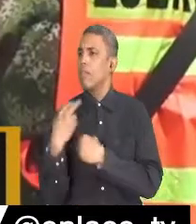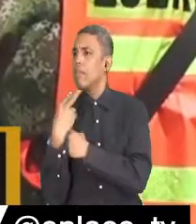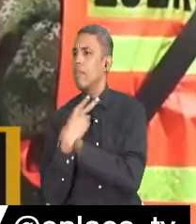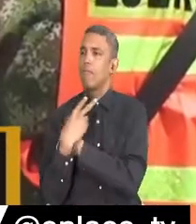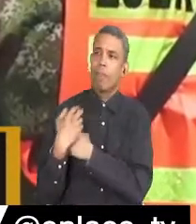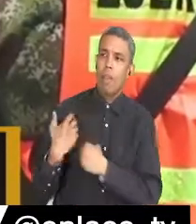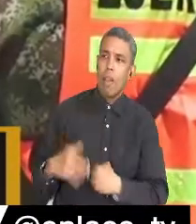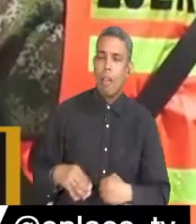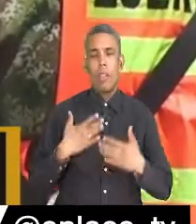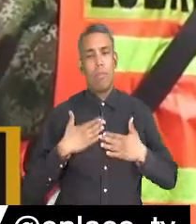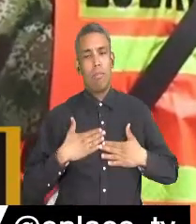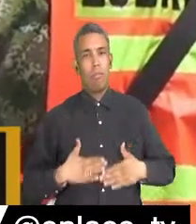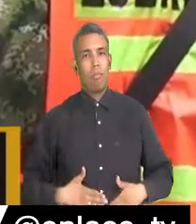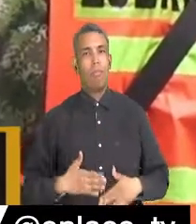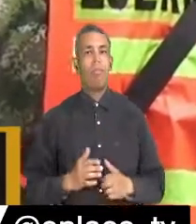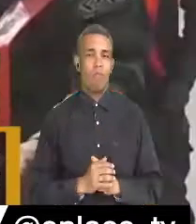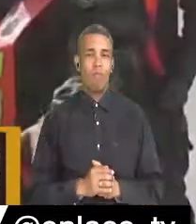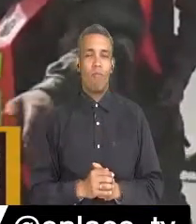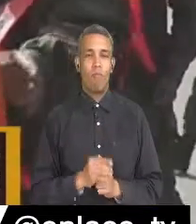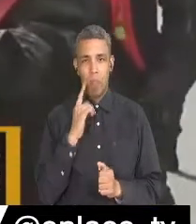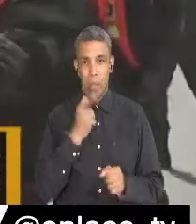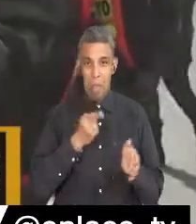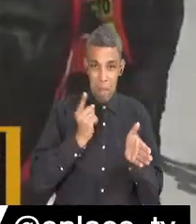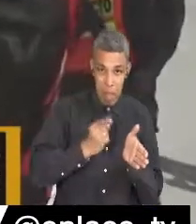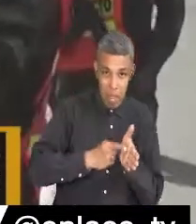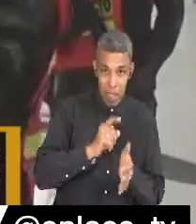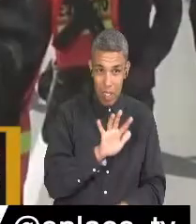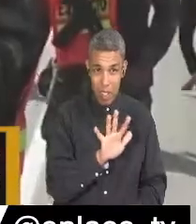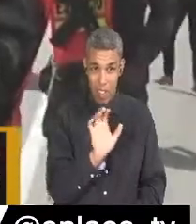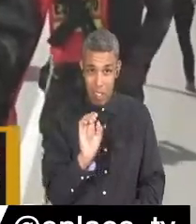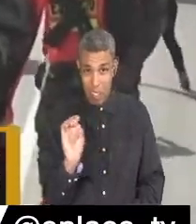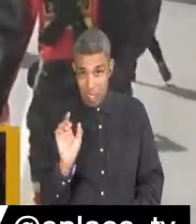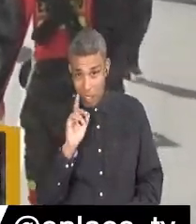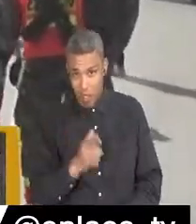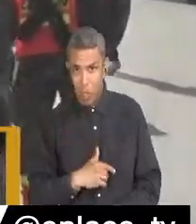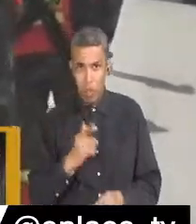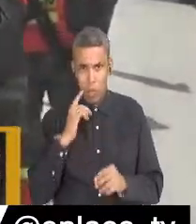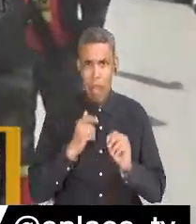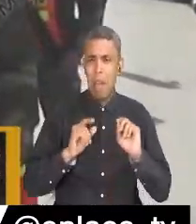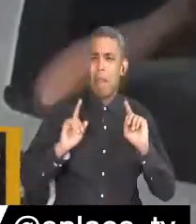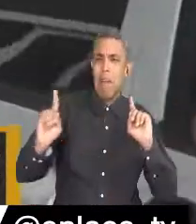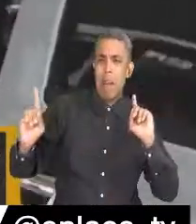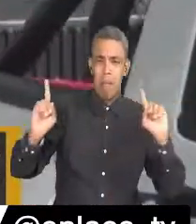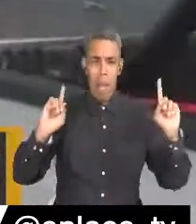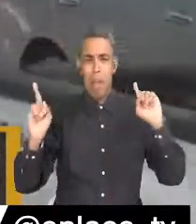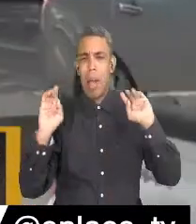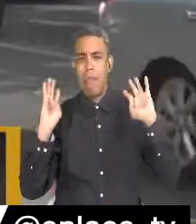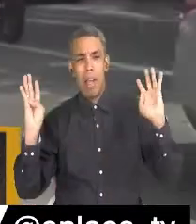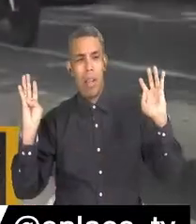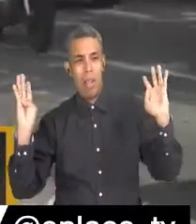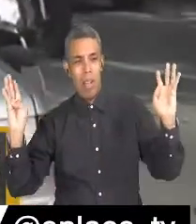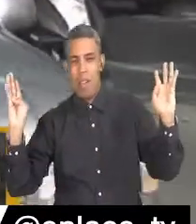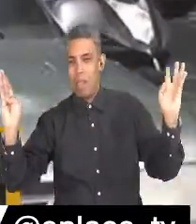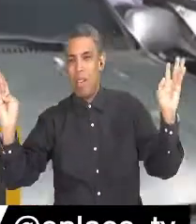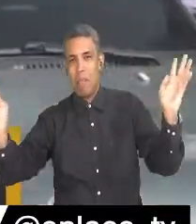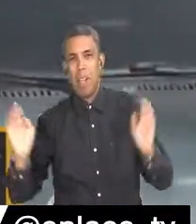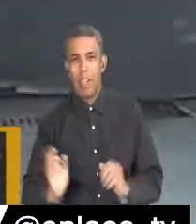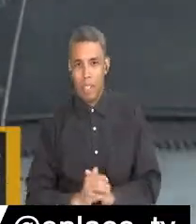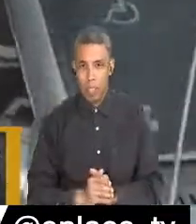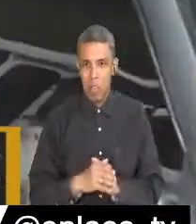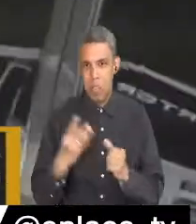1.500 soldados distribuidos en 50 puestos de control a lo largo de los principales ejes viales secundarios